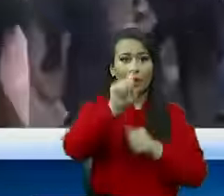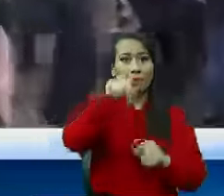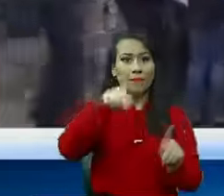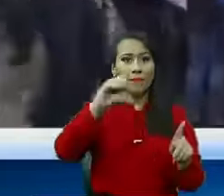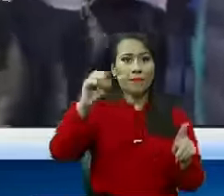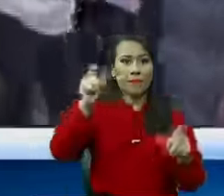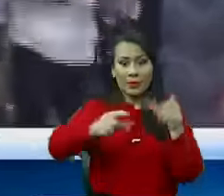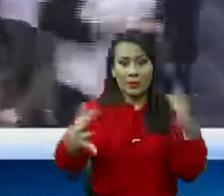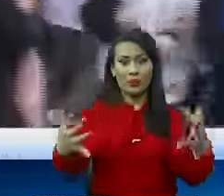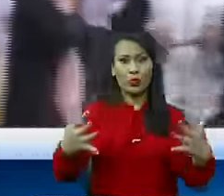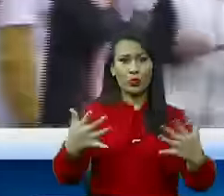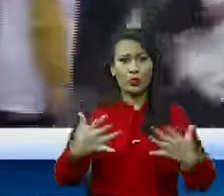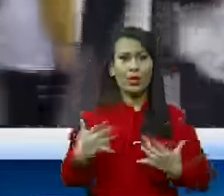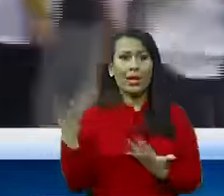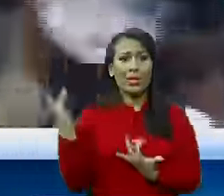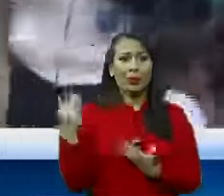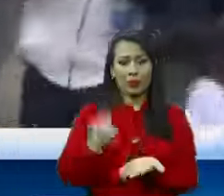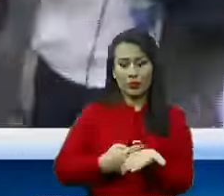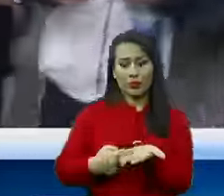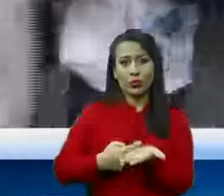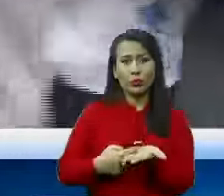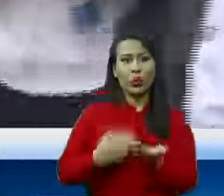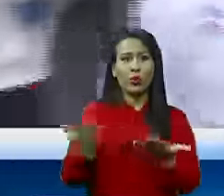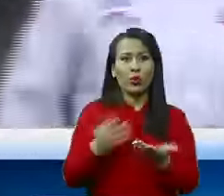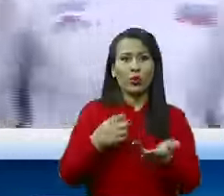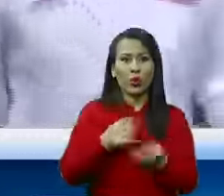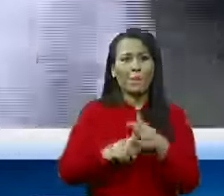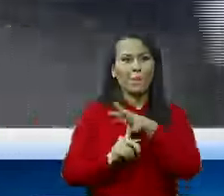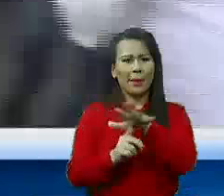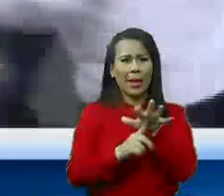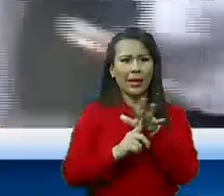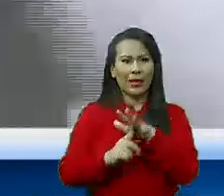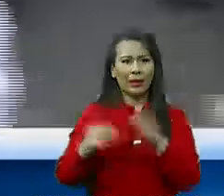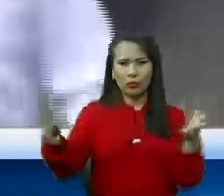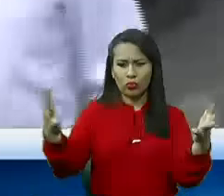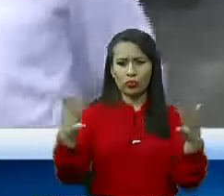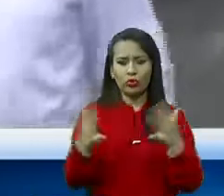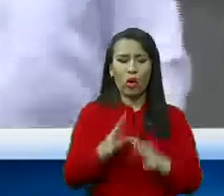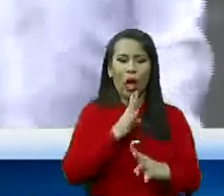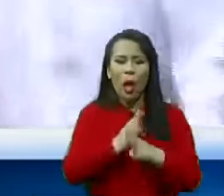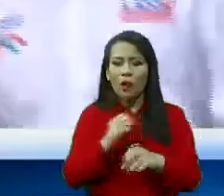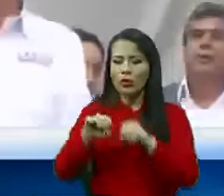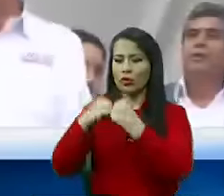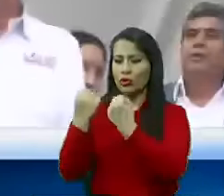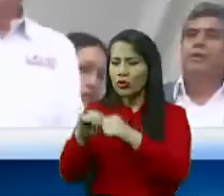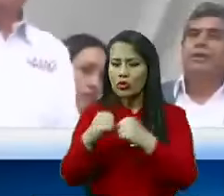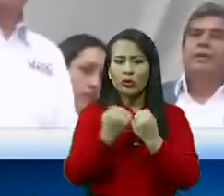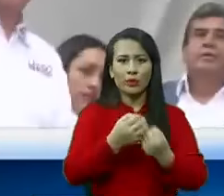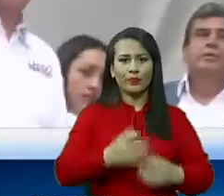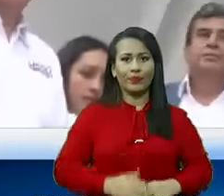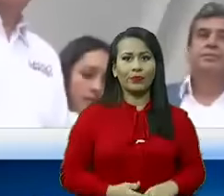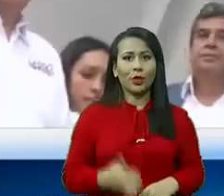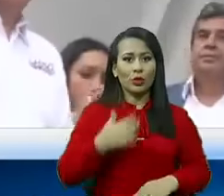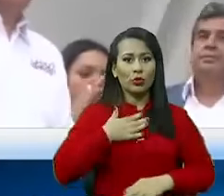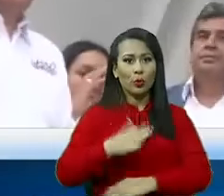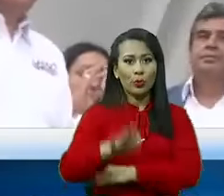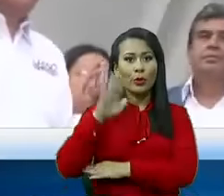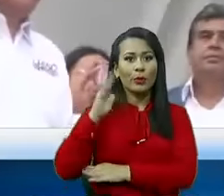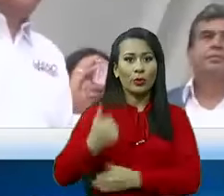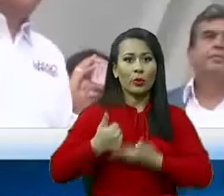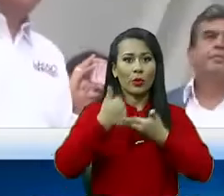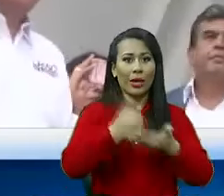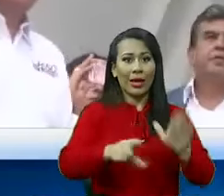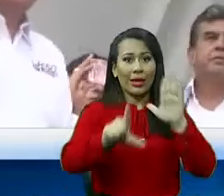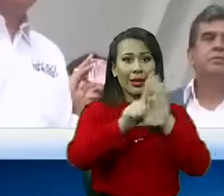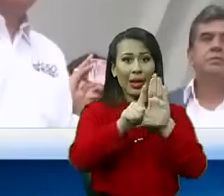simpatizantes lo esperaban para el miting en el sector del parque Ahora aquí se dirigió a varios de los sectores sociales de la ciudad la ley del transporte